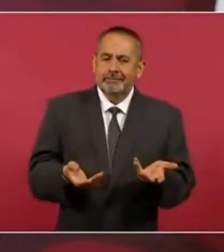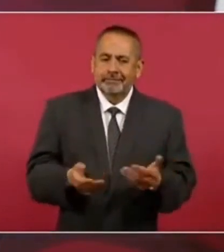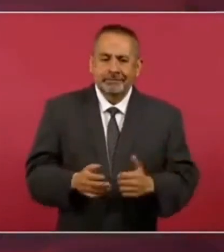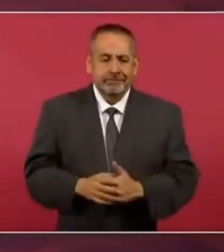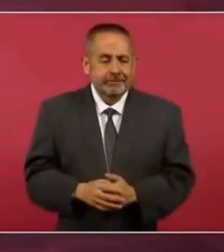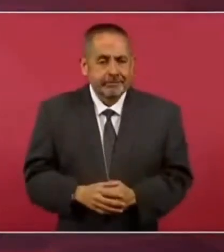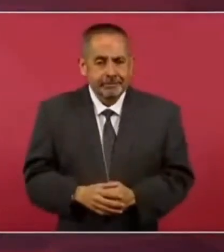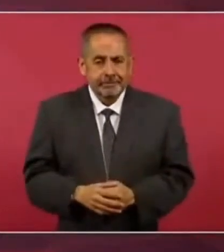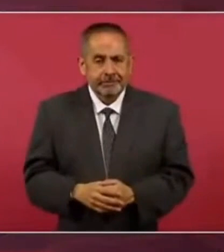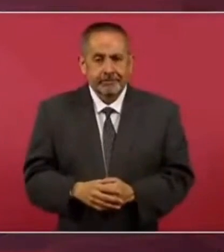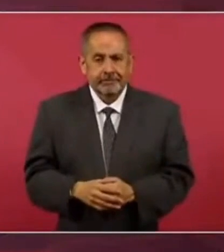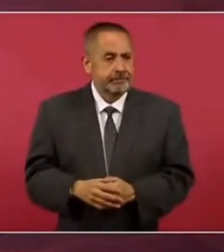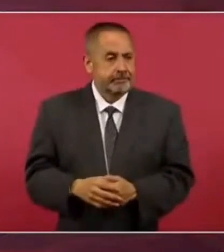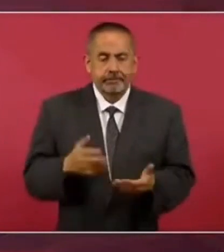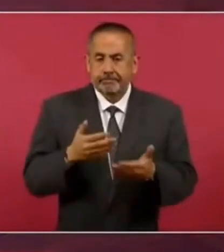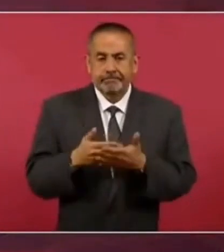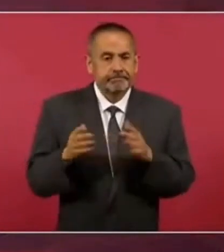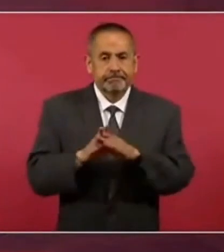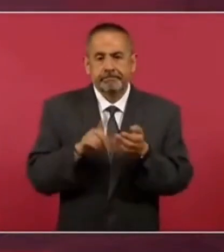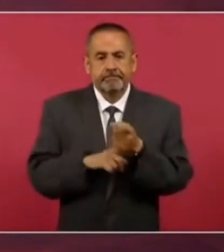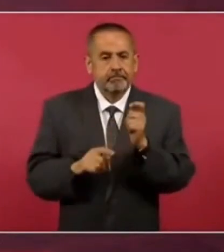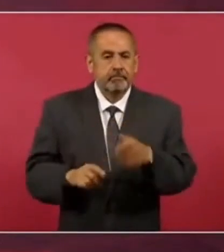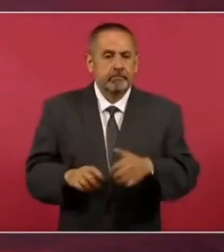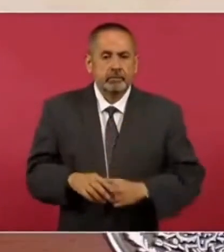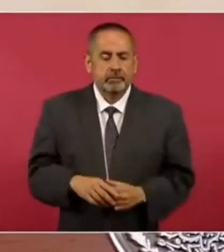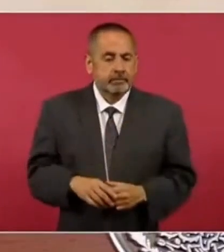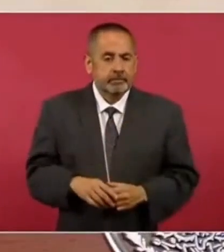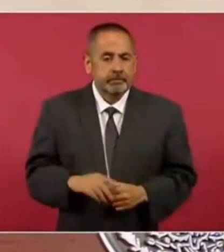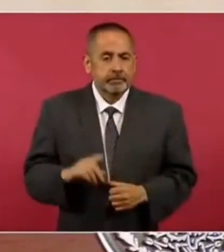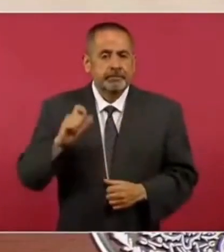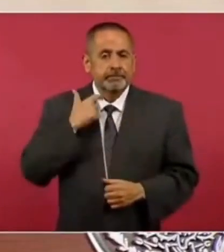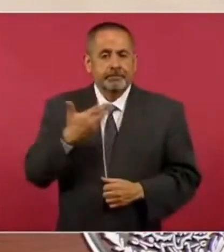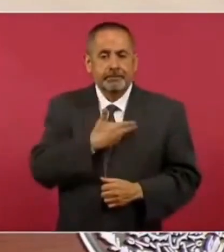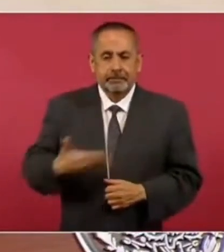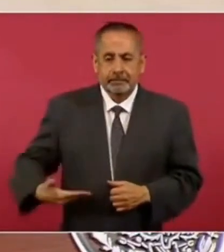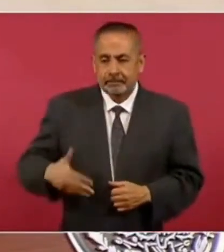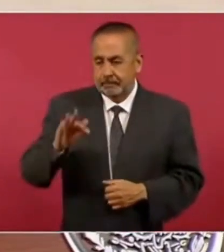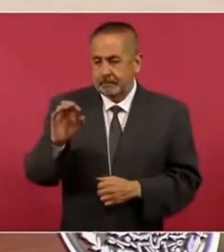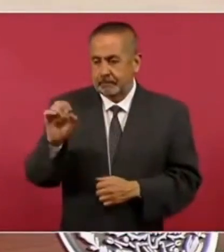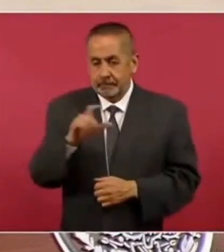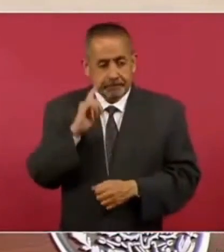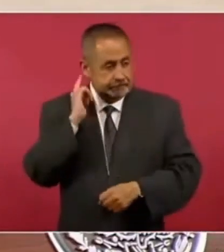y ahora lo que estamos viendo en el caso del expresidente